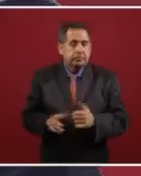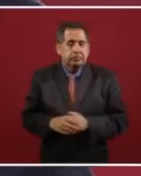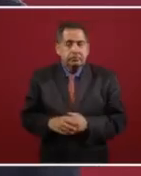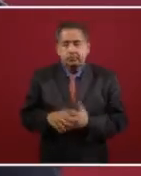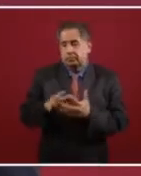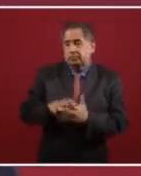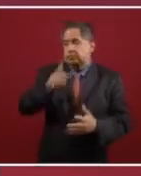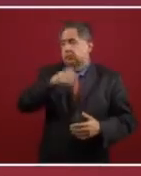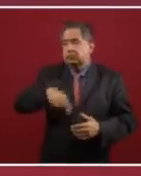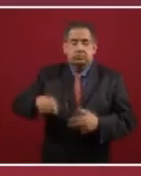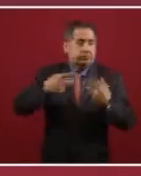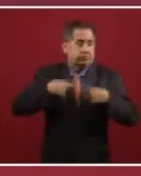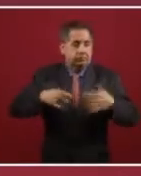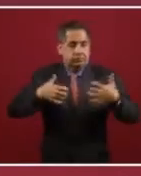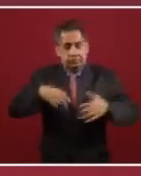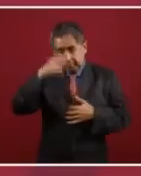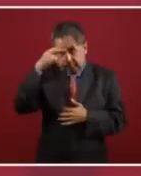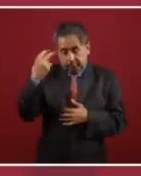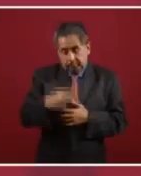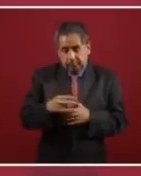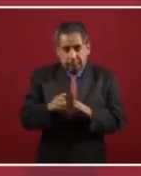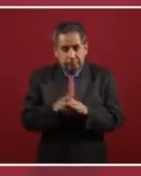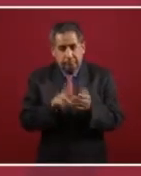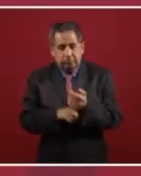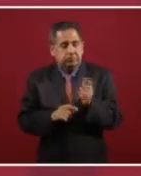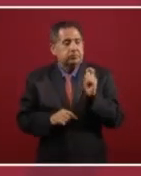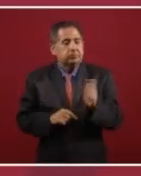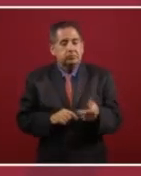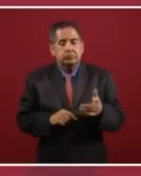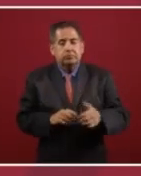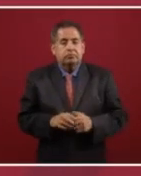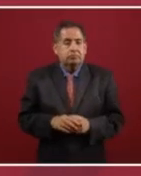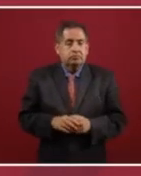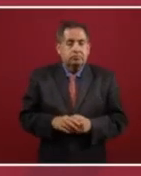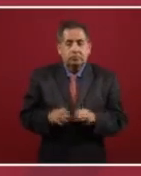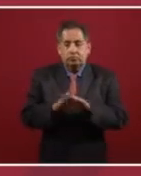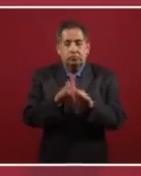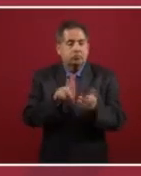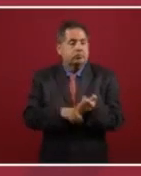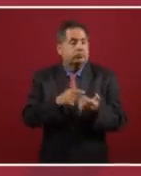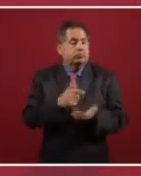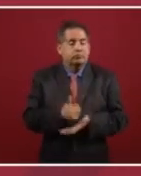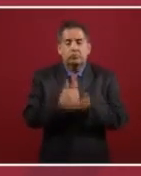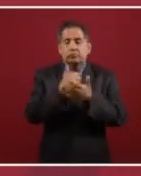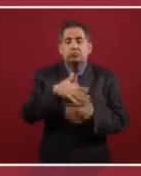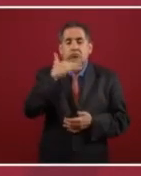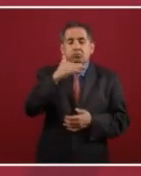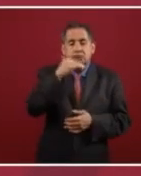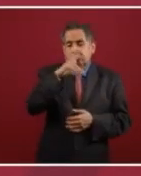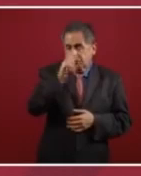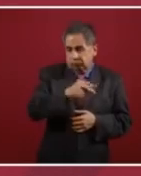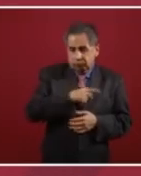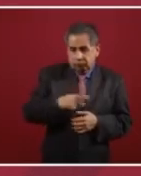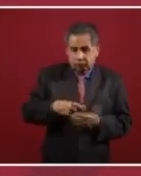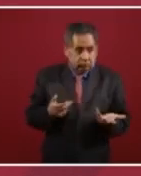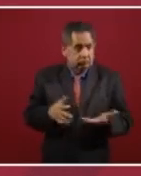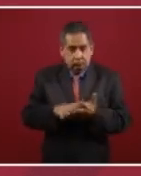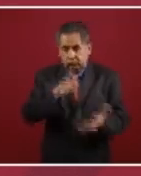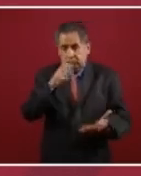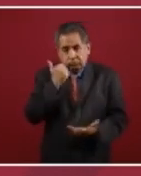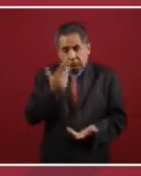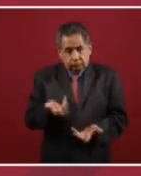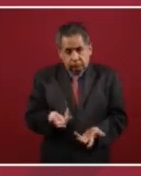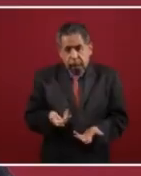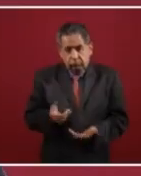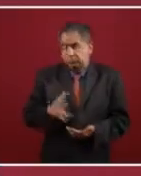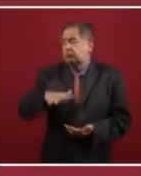mayoría de los empresarios de México quiere que no haya corrupción. La mayoría de los empresarios